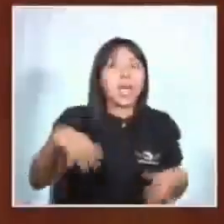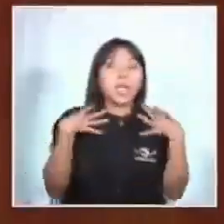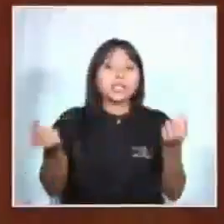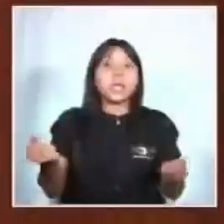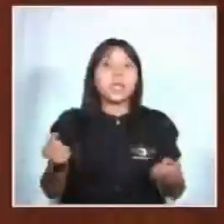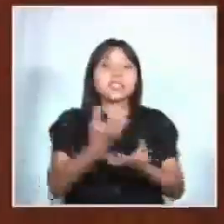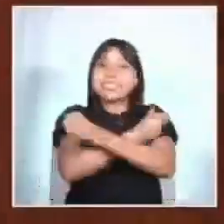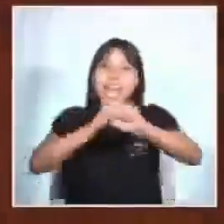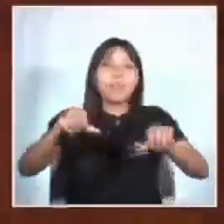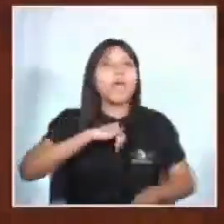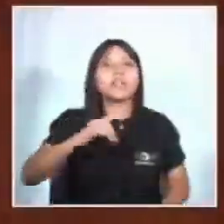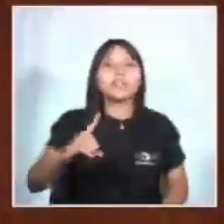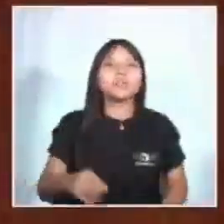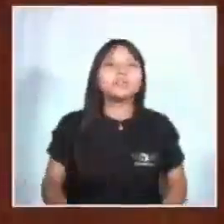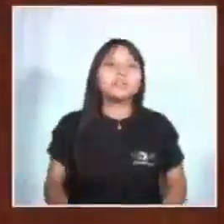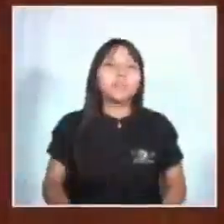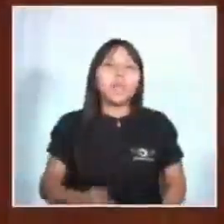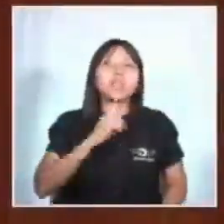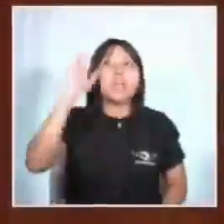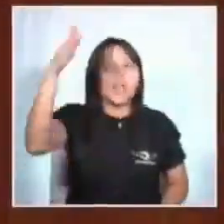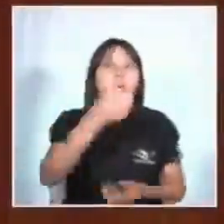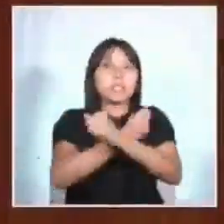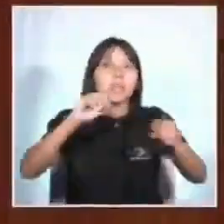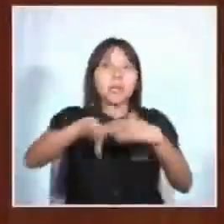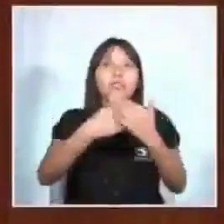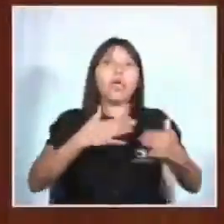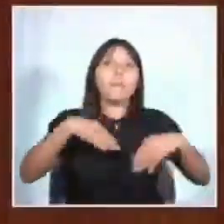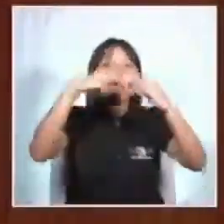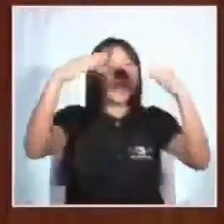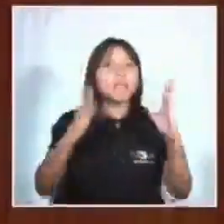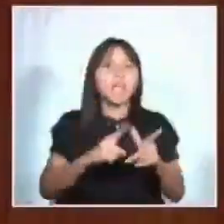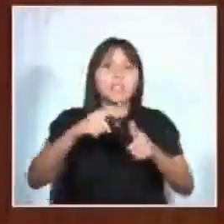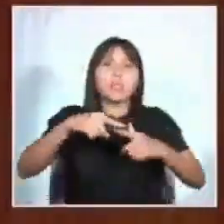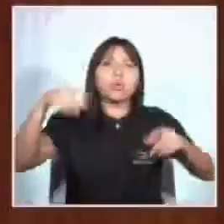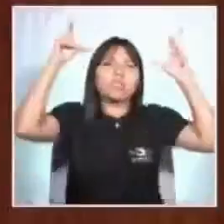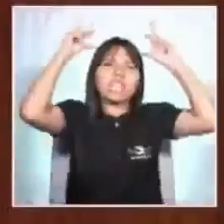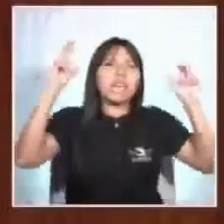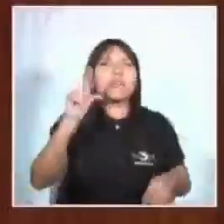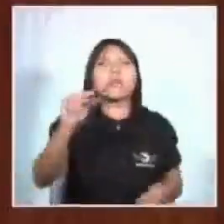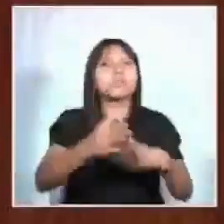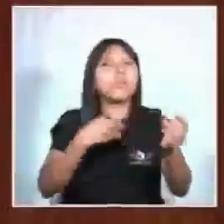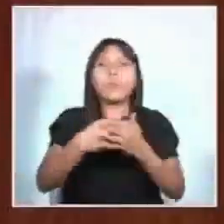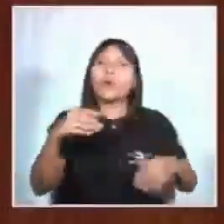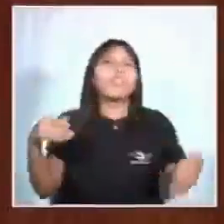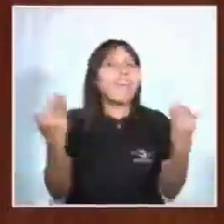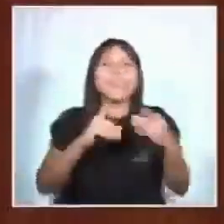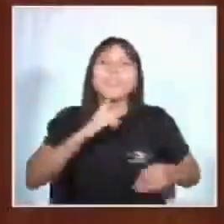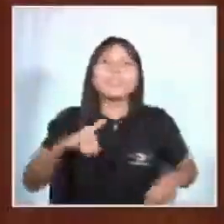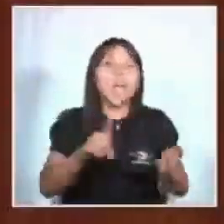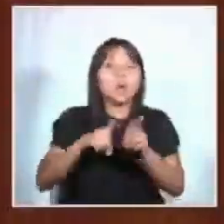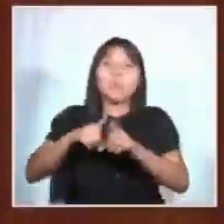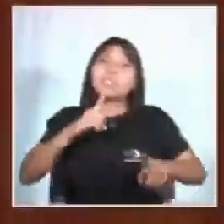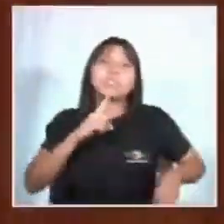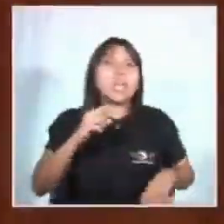salva toda mi casa. Entonces, diablo, no me importa dónde están, no me importa cómo estén,